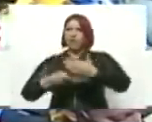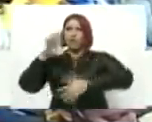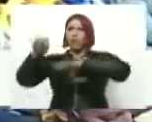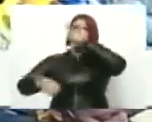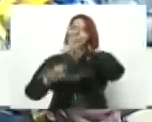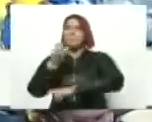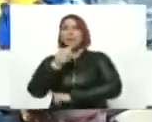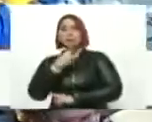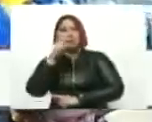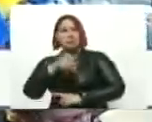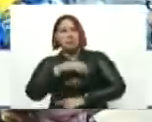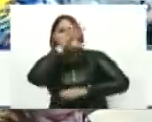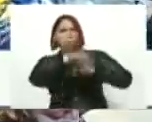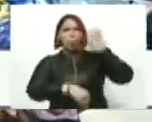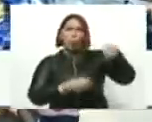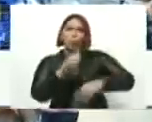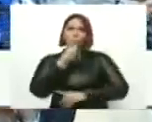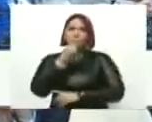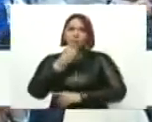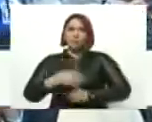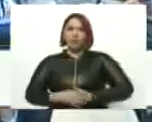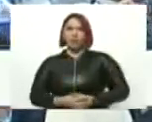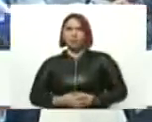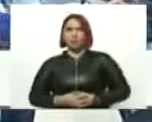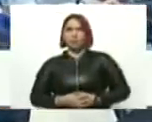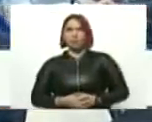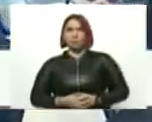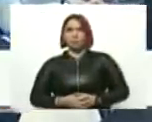medicinas, los alimentos.